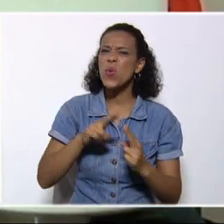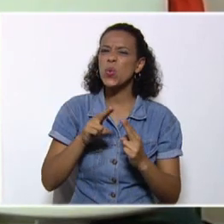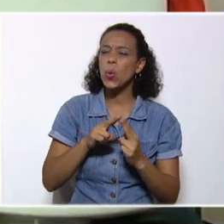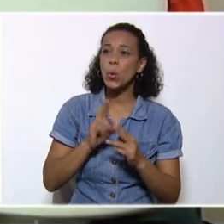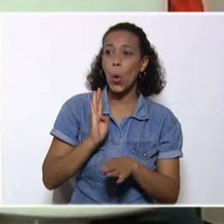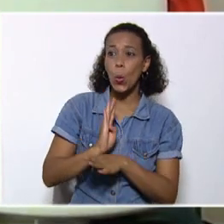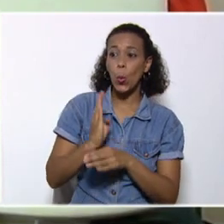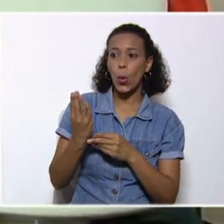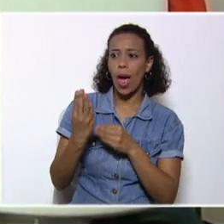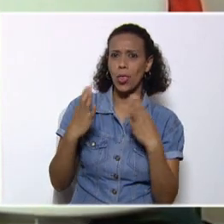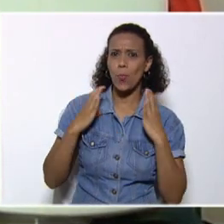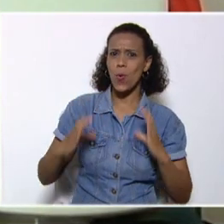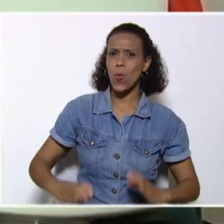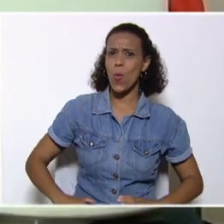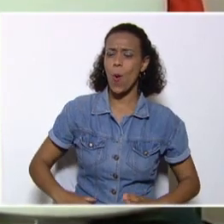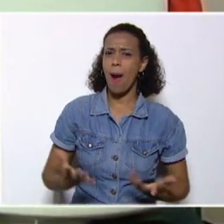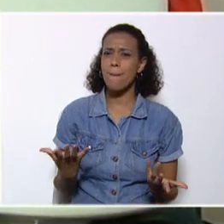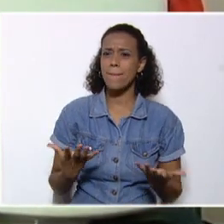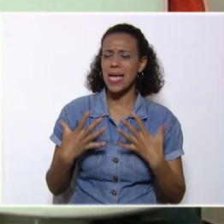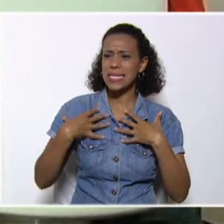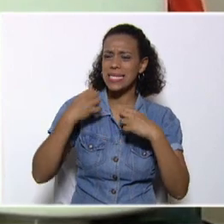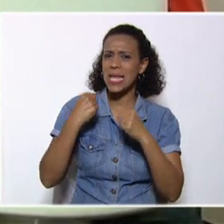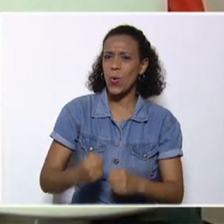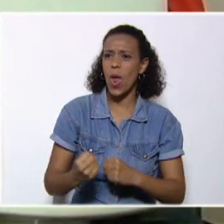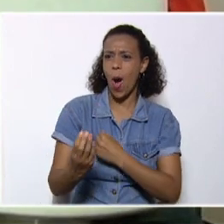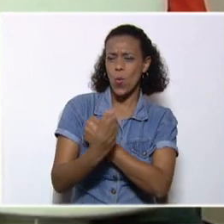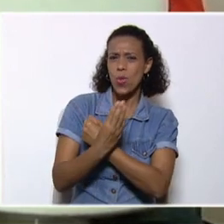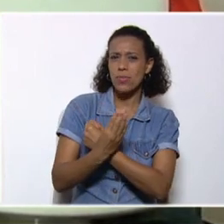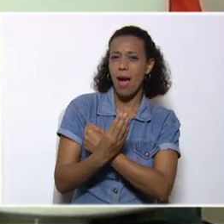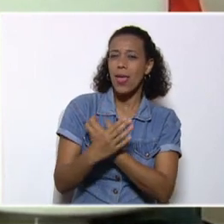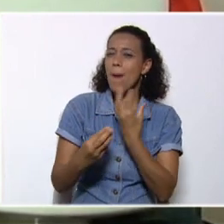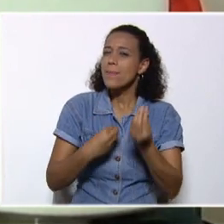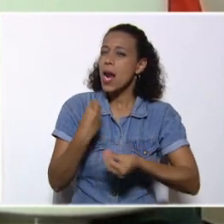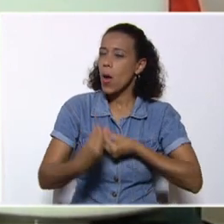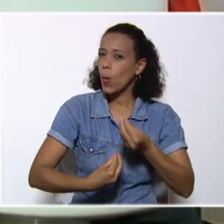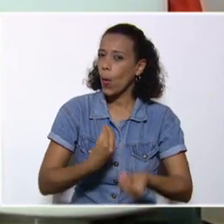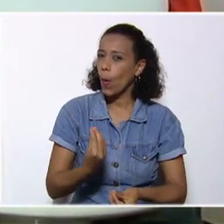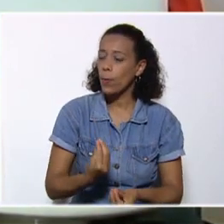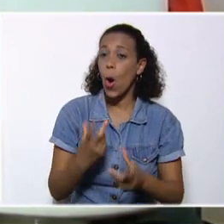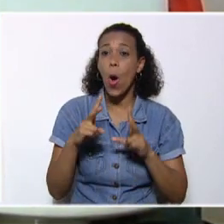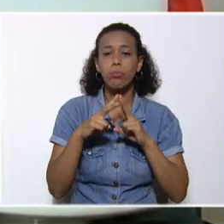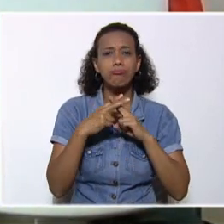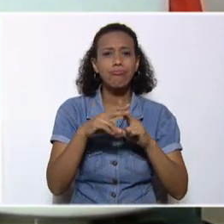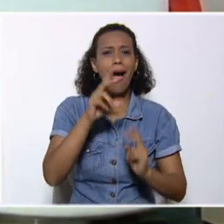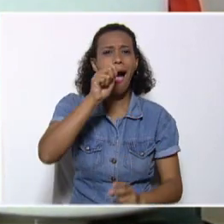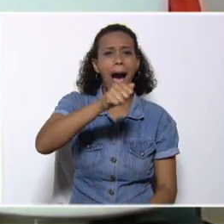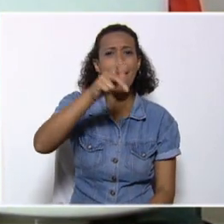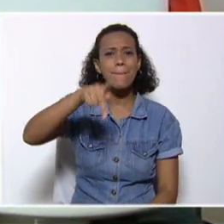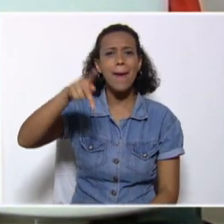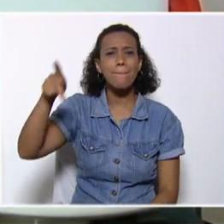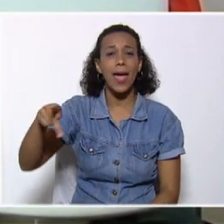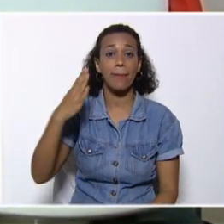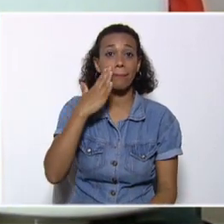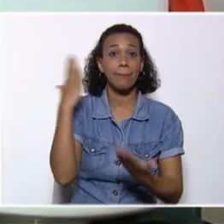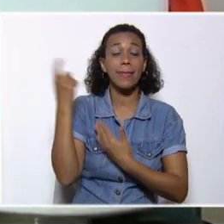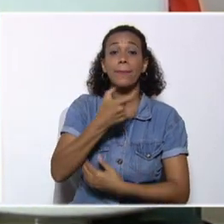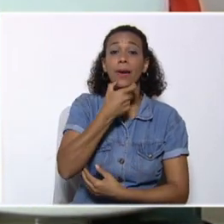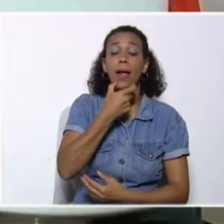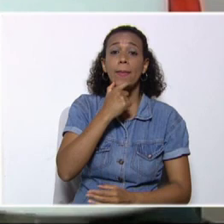conociendo y cuidando mi cuerpo, cuidado y seguridad personal. Con la herramienta TIC